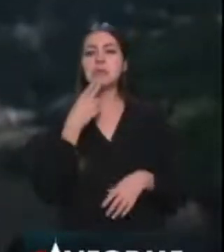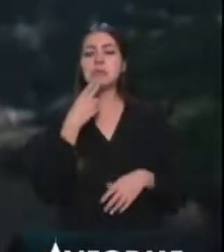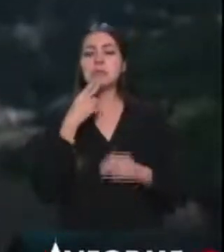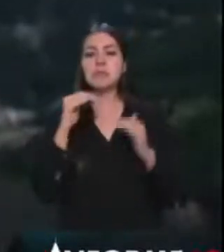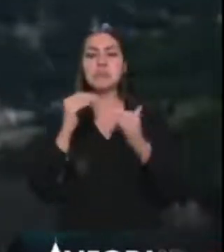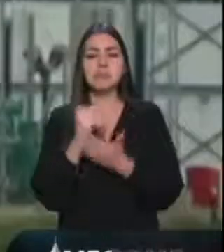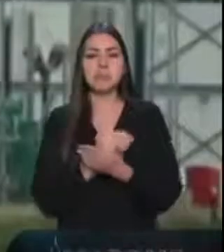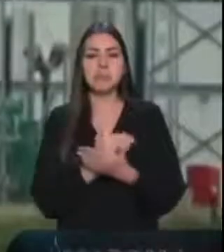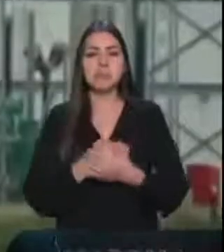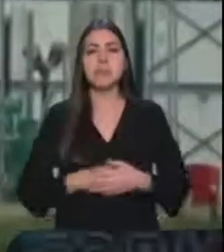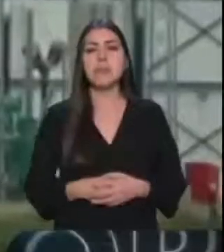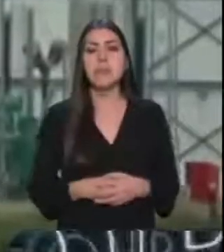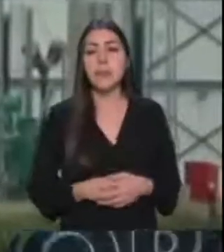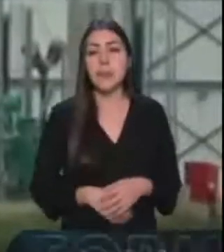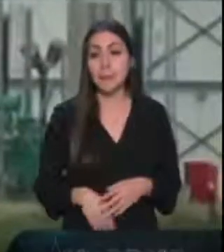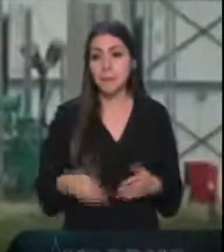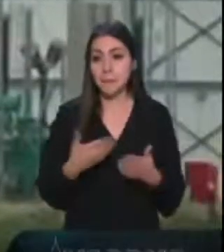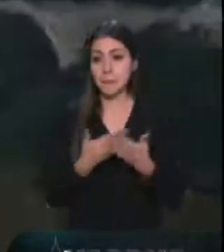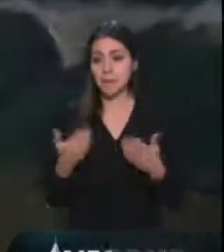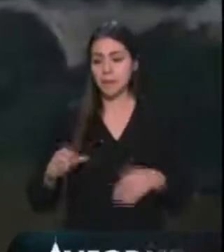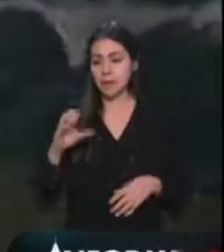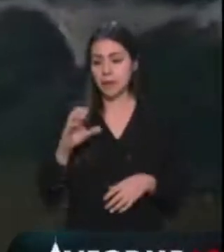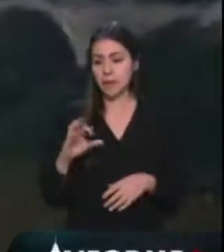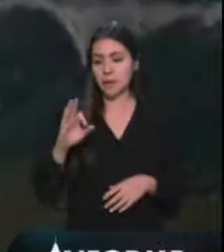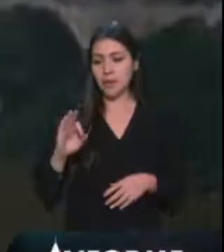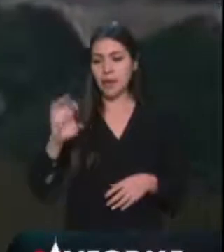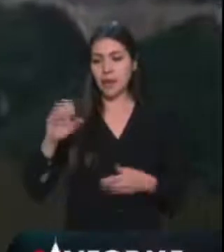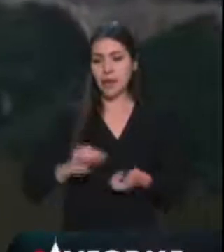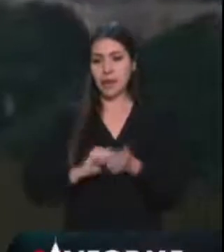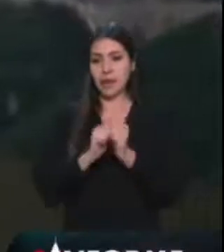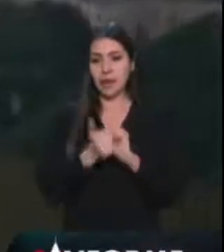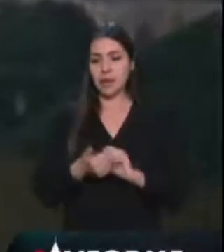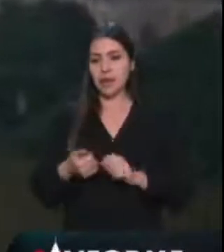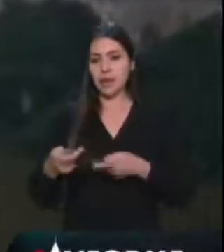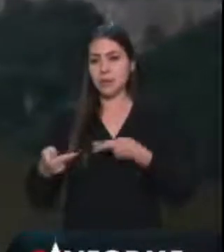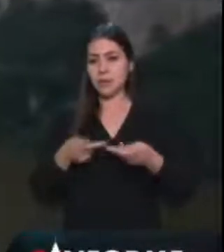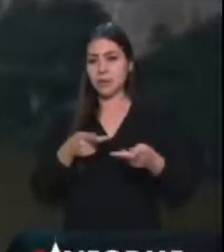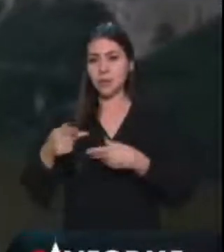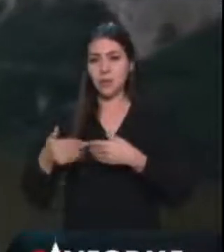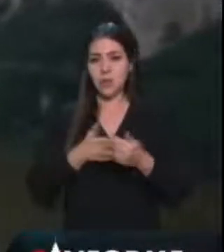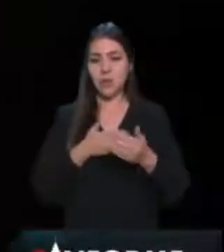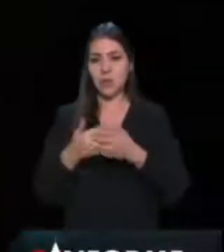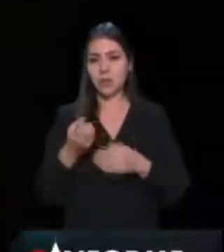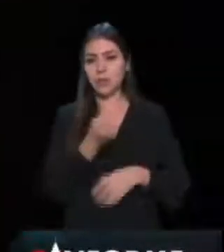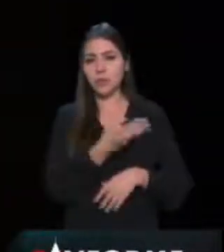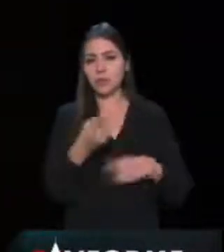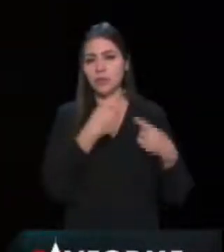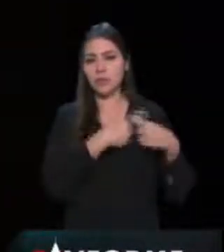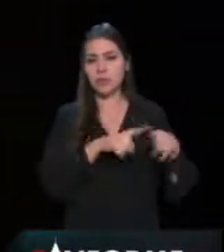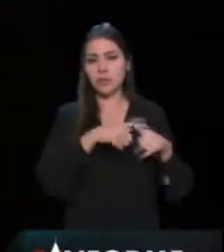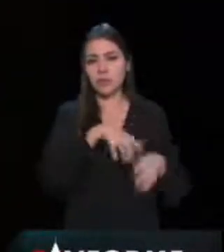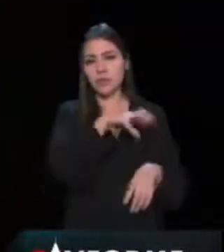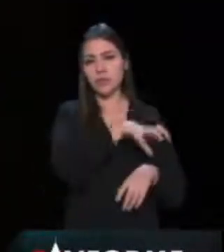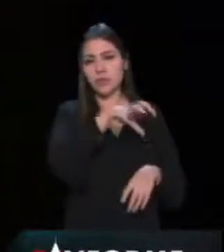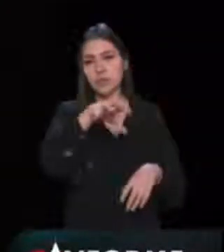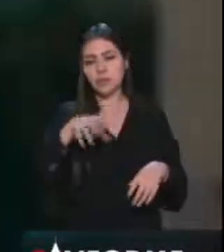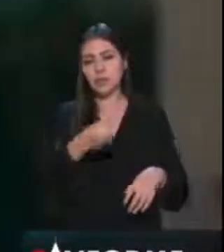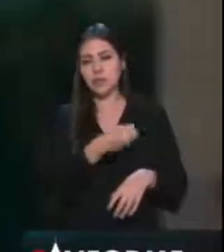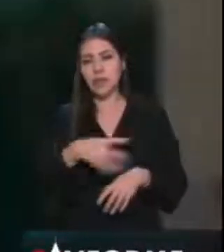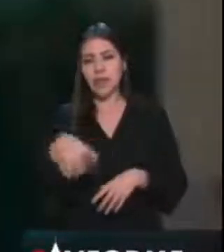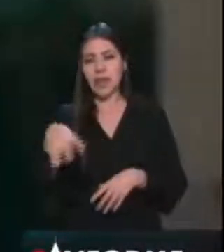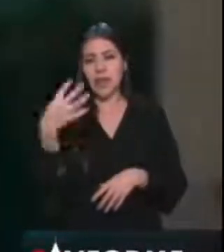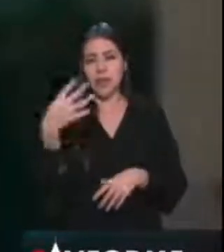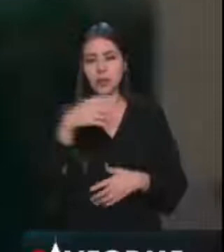La modernización que lleva a cabo la Comisión Federal de Electricidad en 14 plantas hidroeléctricas atiende a una necesidad de renovación